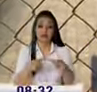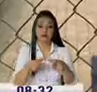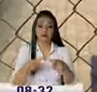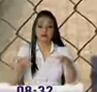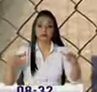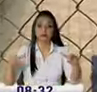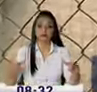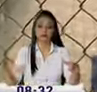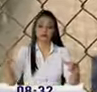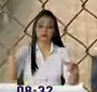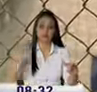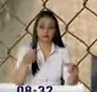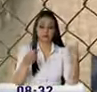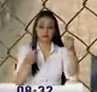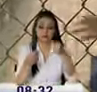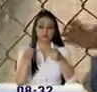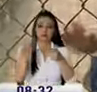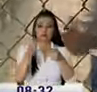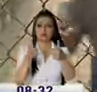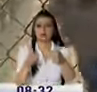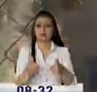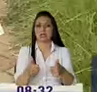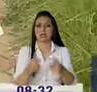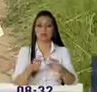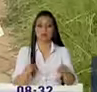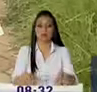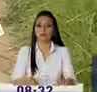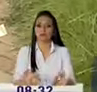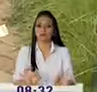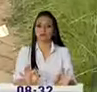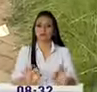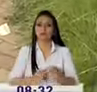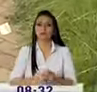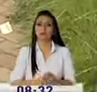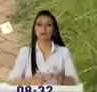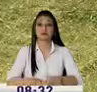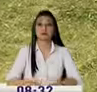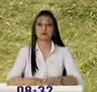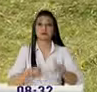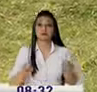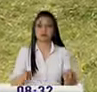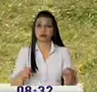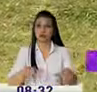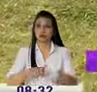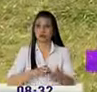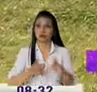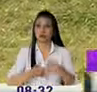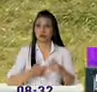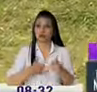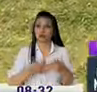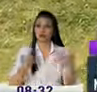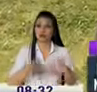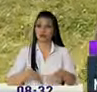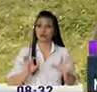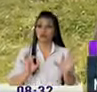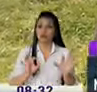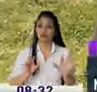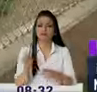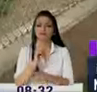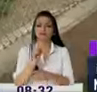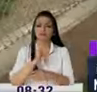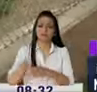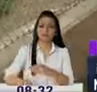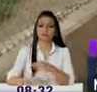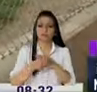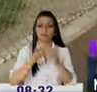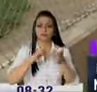que hay, que les pongan ahí para que no boten así. Lastimosamente, estos no serían los únicos inconvenientes de este sector.